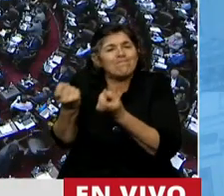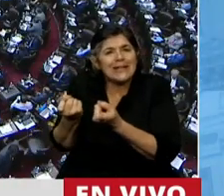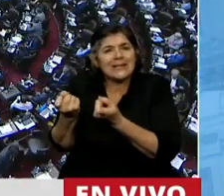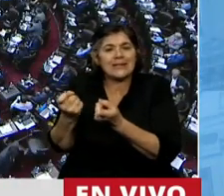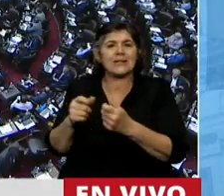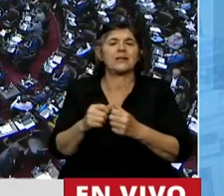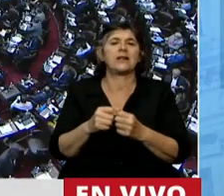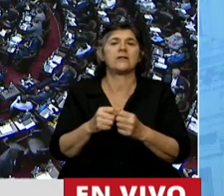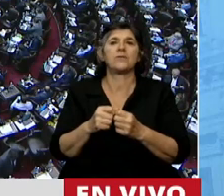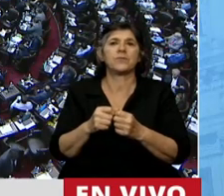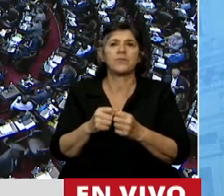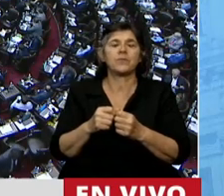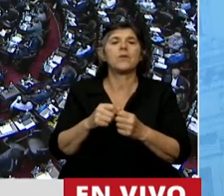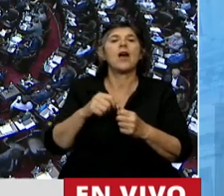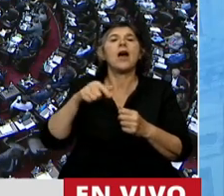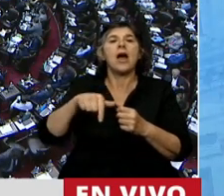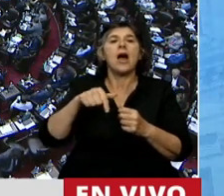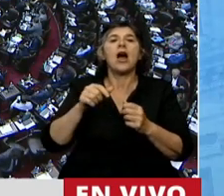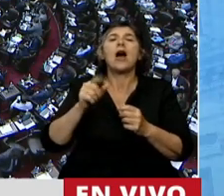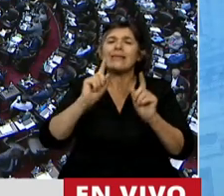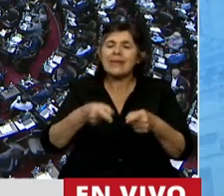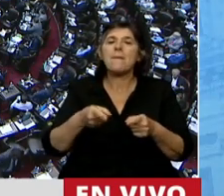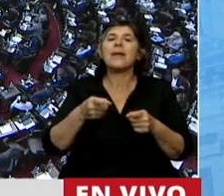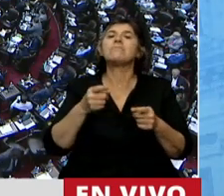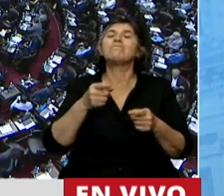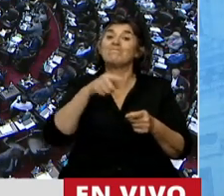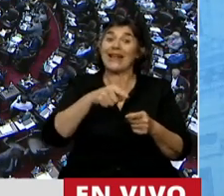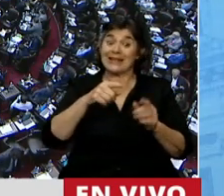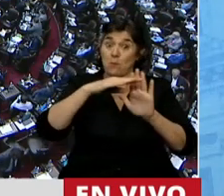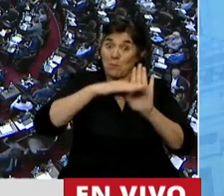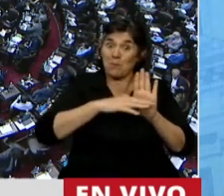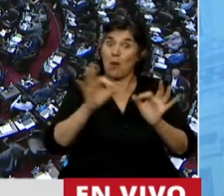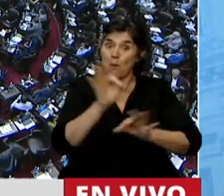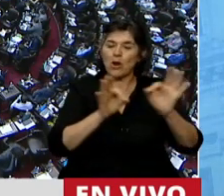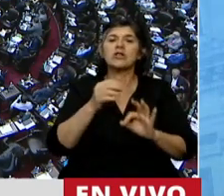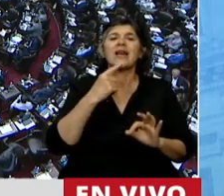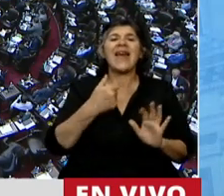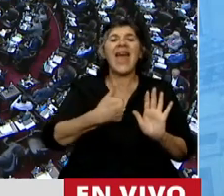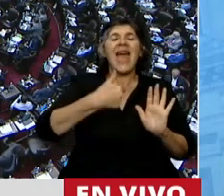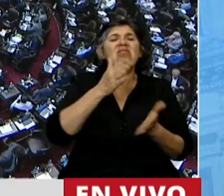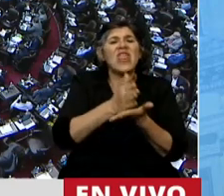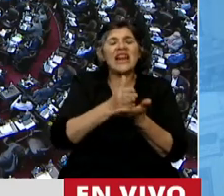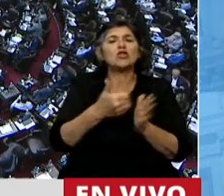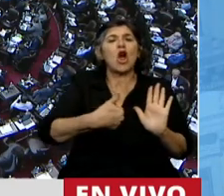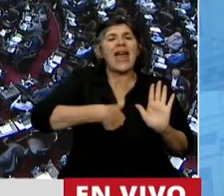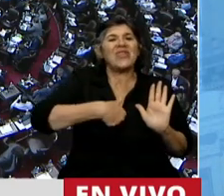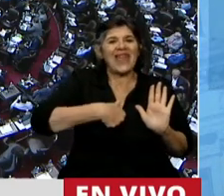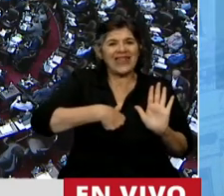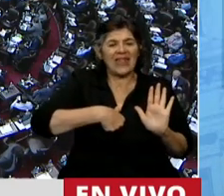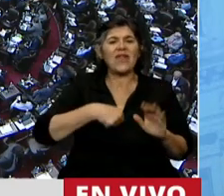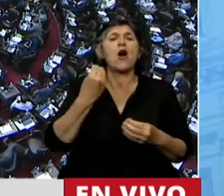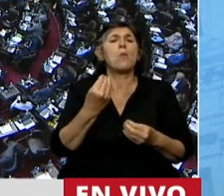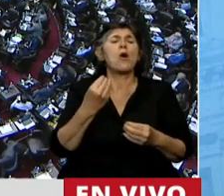fundamentales que tiene este proyecto es el derecho a la identidad todos sabemos que hay hay una registración